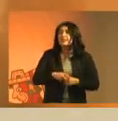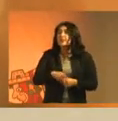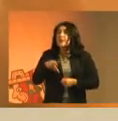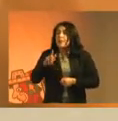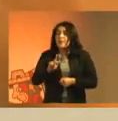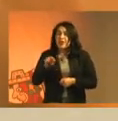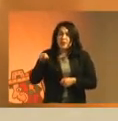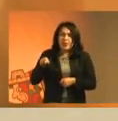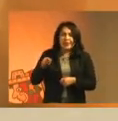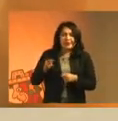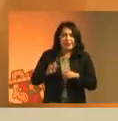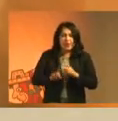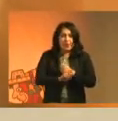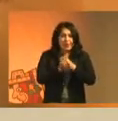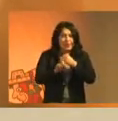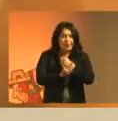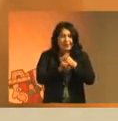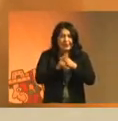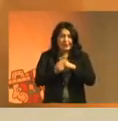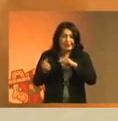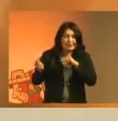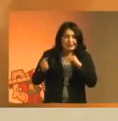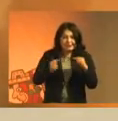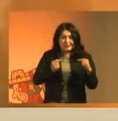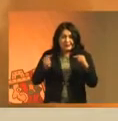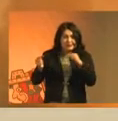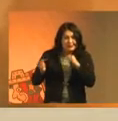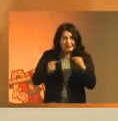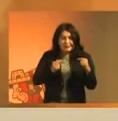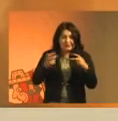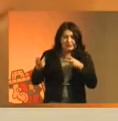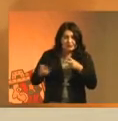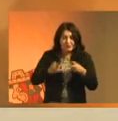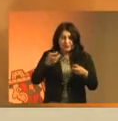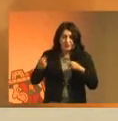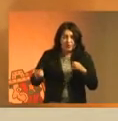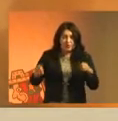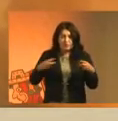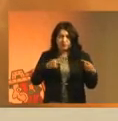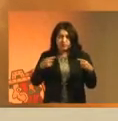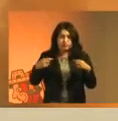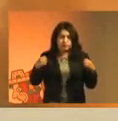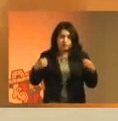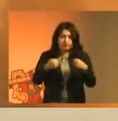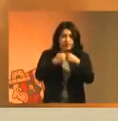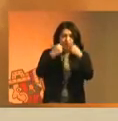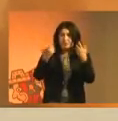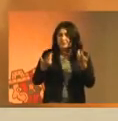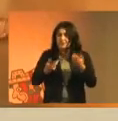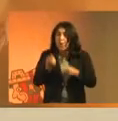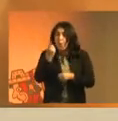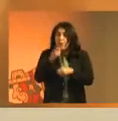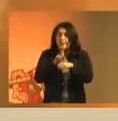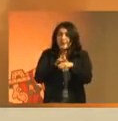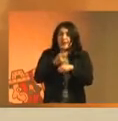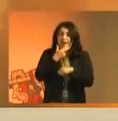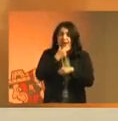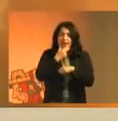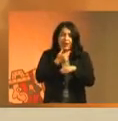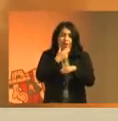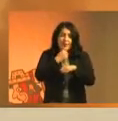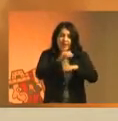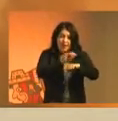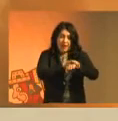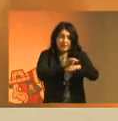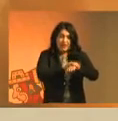embargo empieza a tener conflicto a tener contradicciones a tener críticas a tener confrontaciones y un día este amigo vuelto enemigo